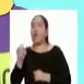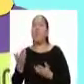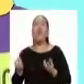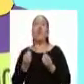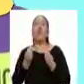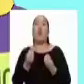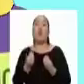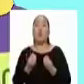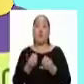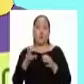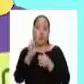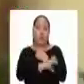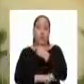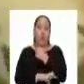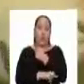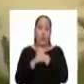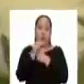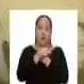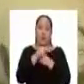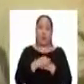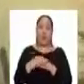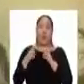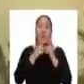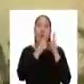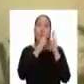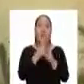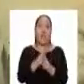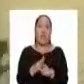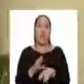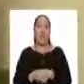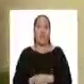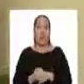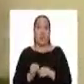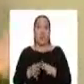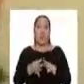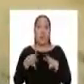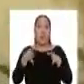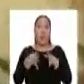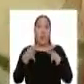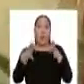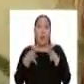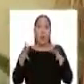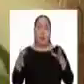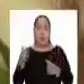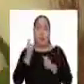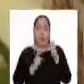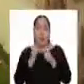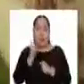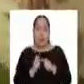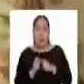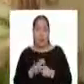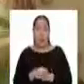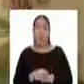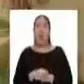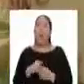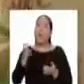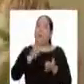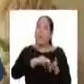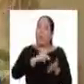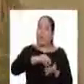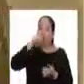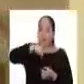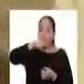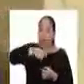países sudamericanos. Cuanto más vaya aumentando la población y las ciudades sigan creciendo, más necesidades tendrán que ser